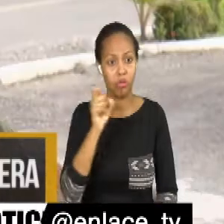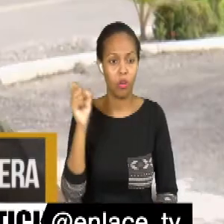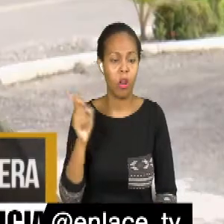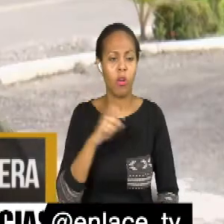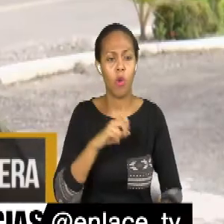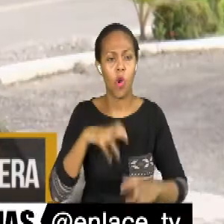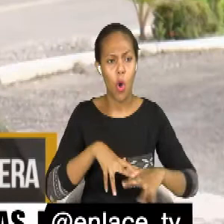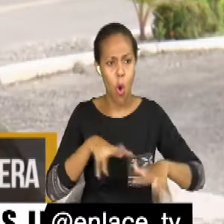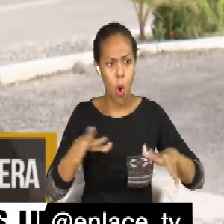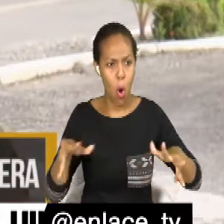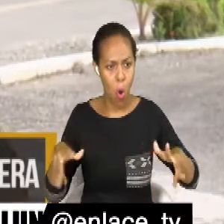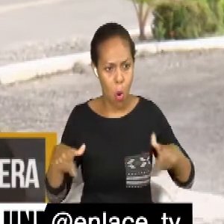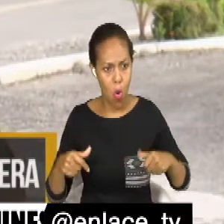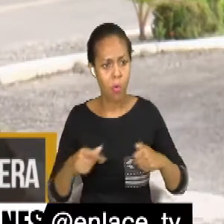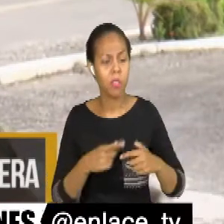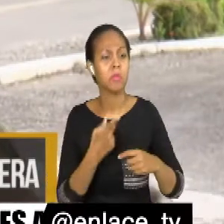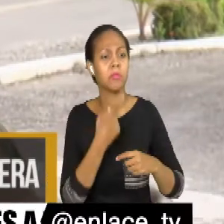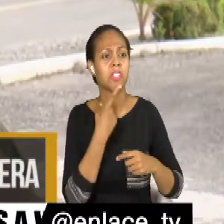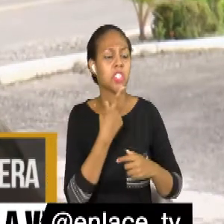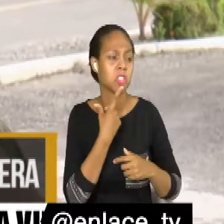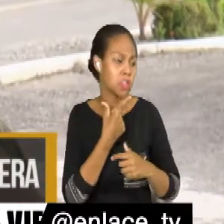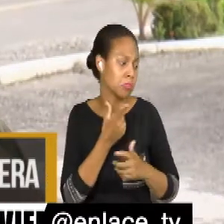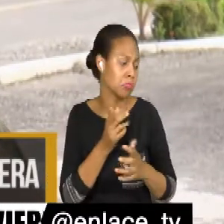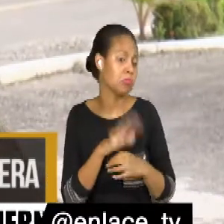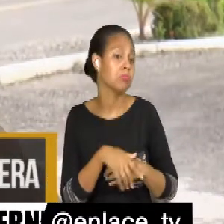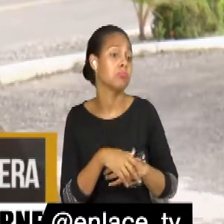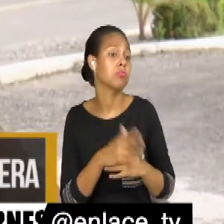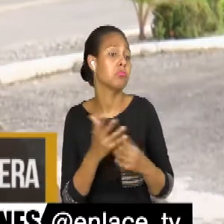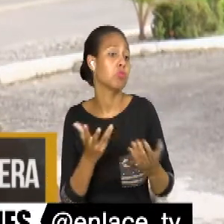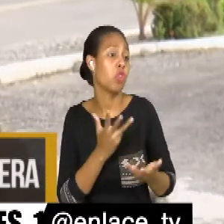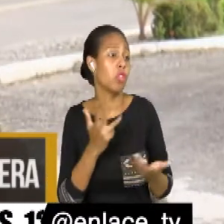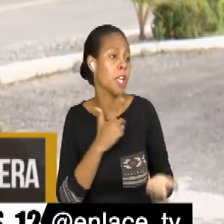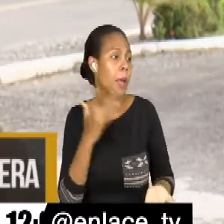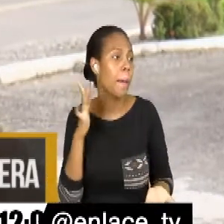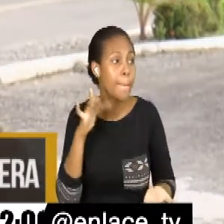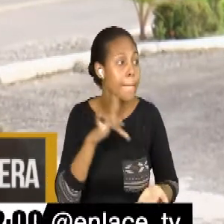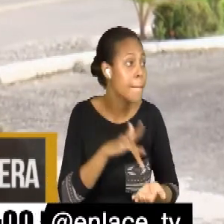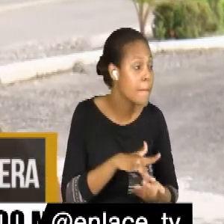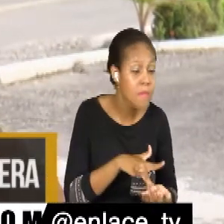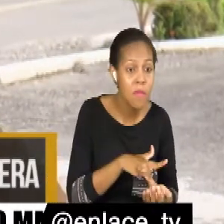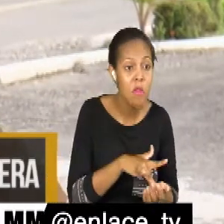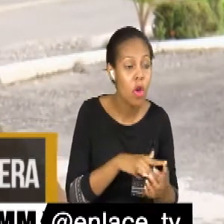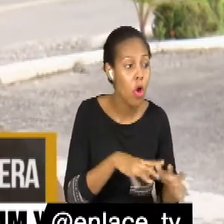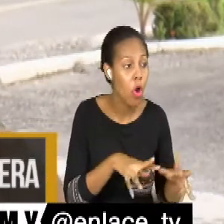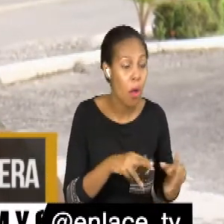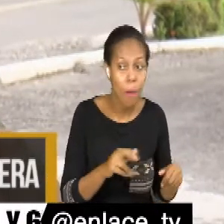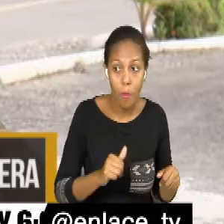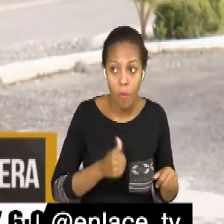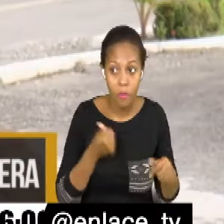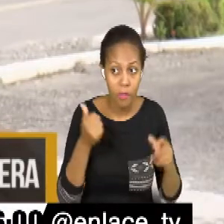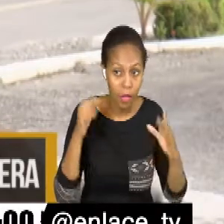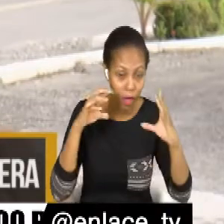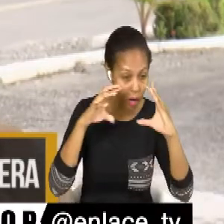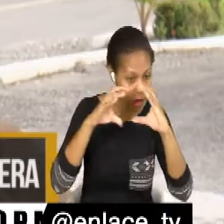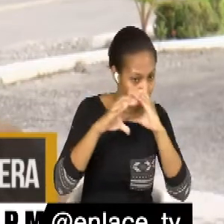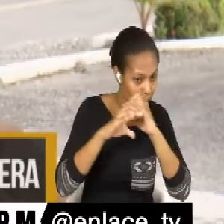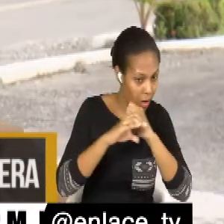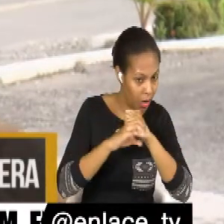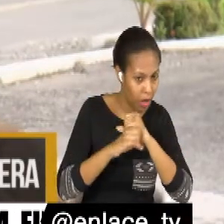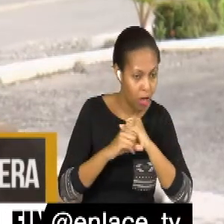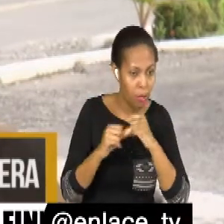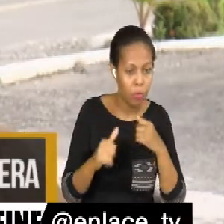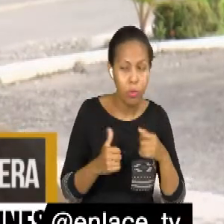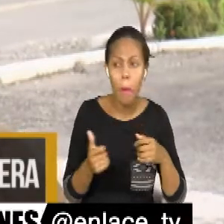de pronto qué estación o qué parte donde pueden ir a hurtar en el transcurso de la noche, aprovechan la noche y aprovechan el sector que esté